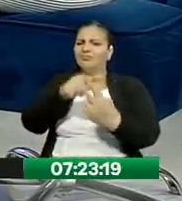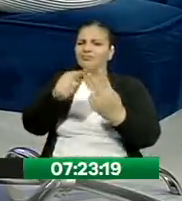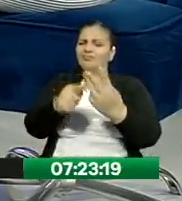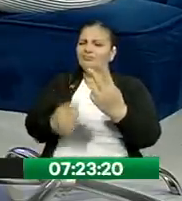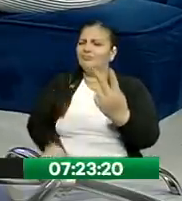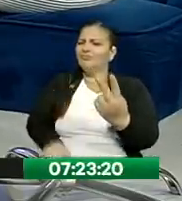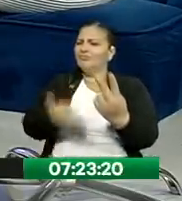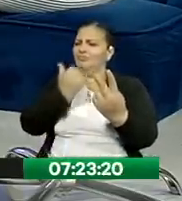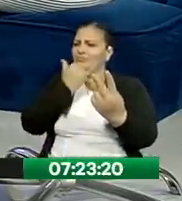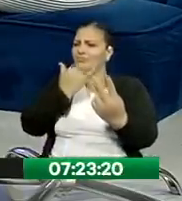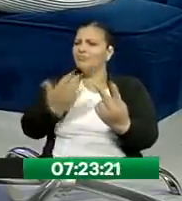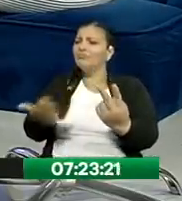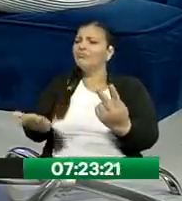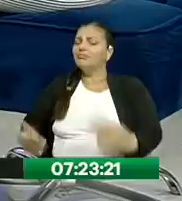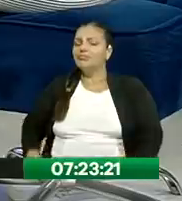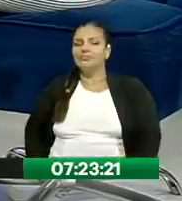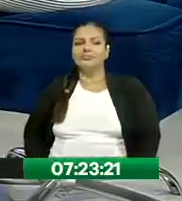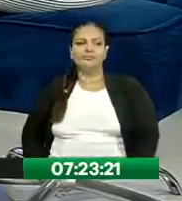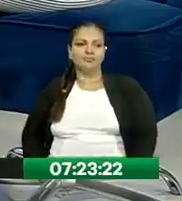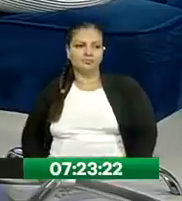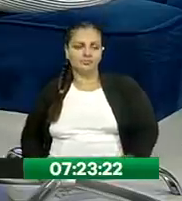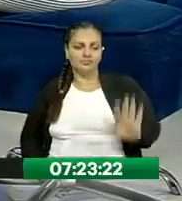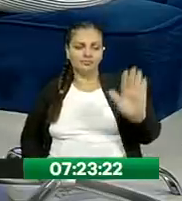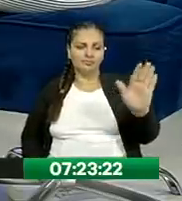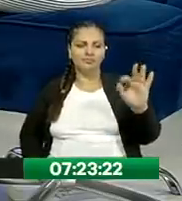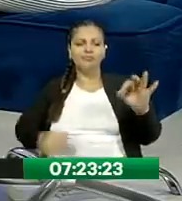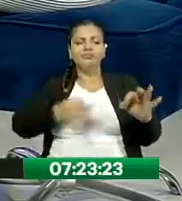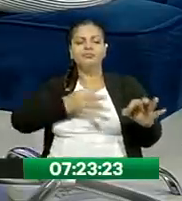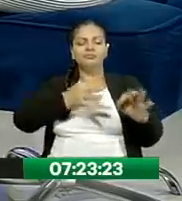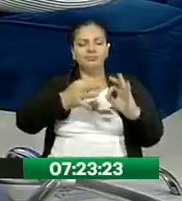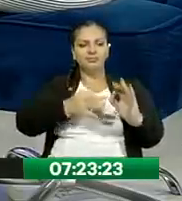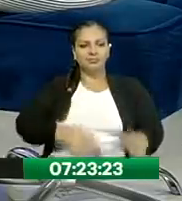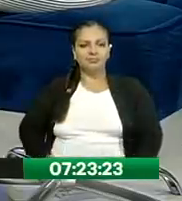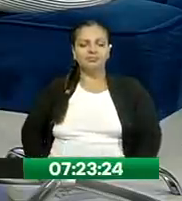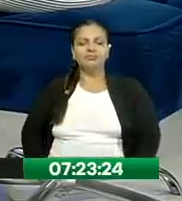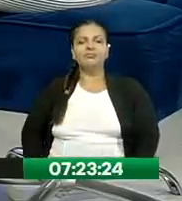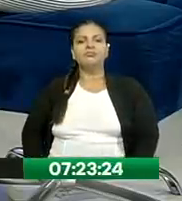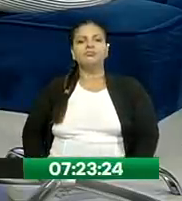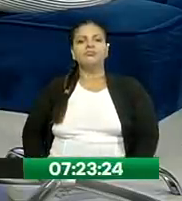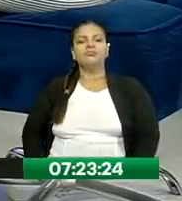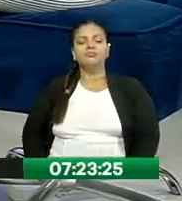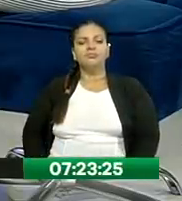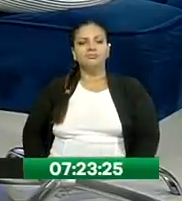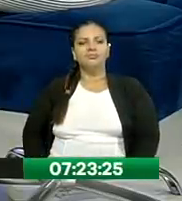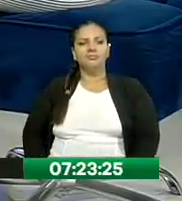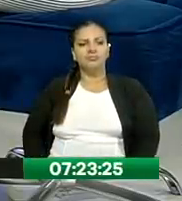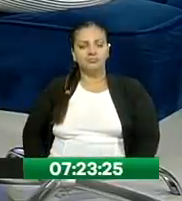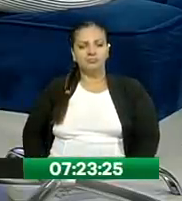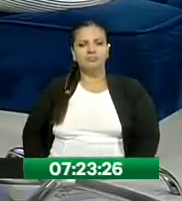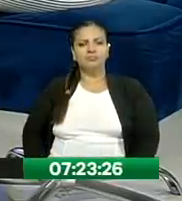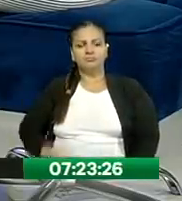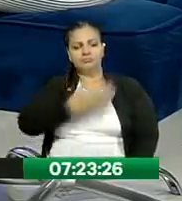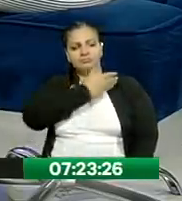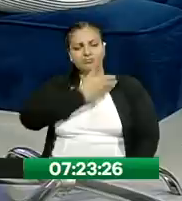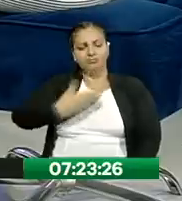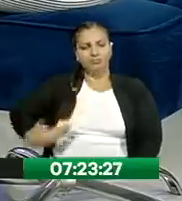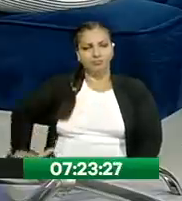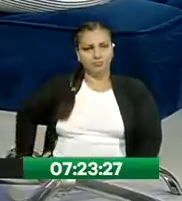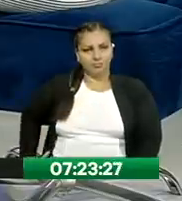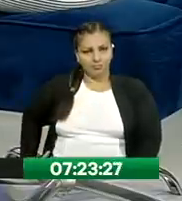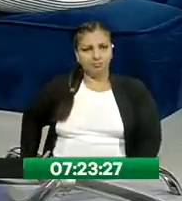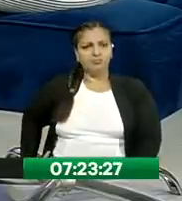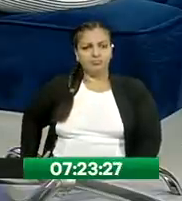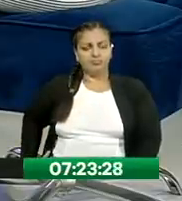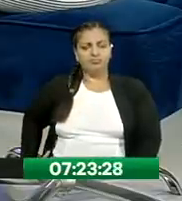una distorsión total de lo que es la función pública al haber realizado actos